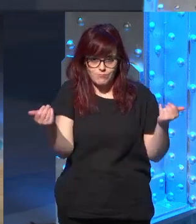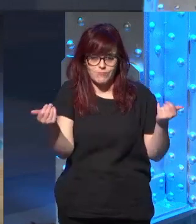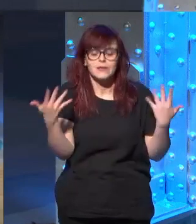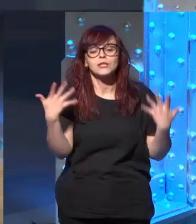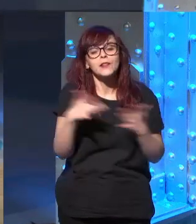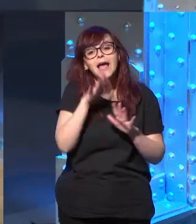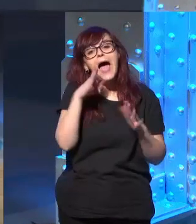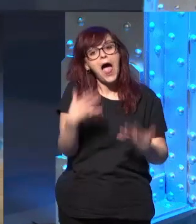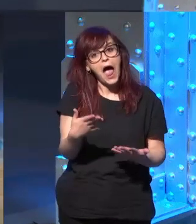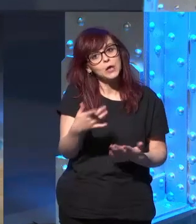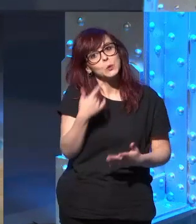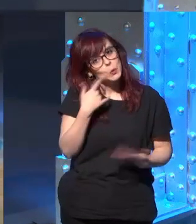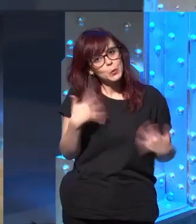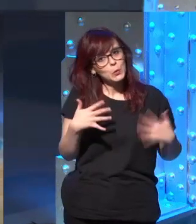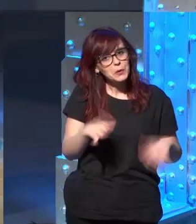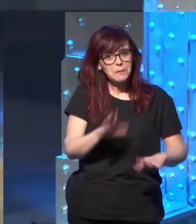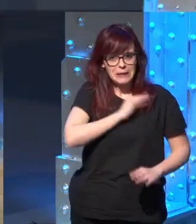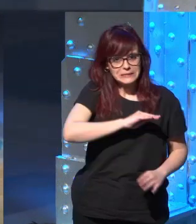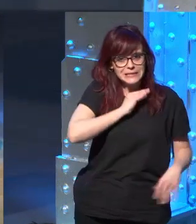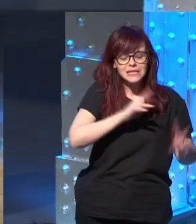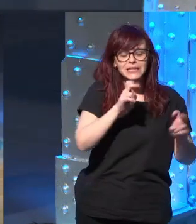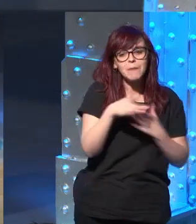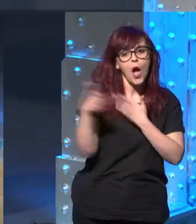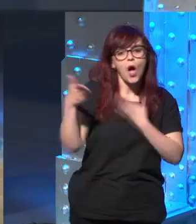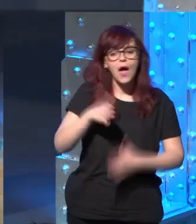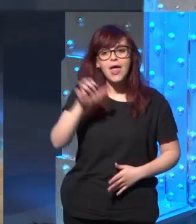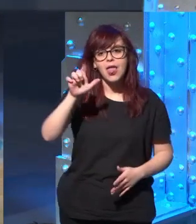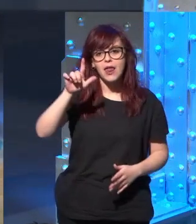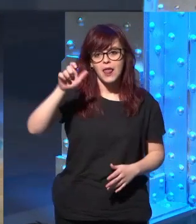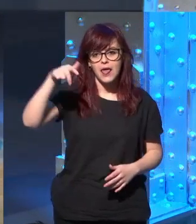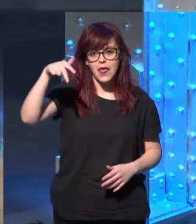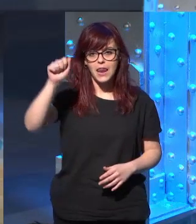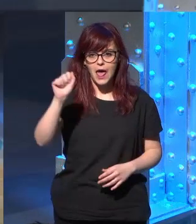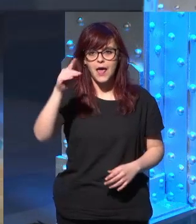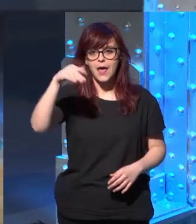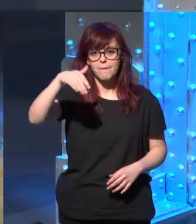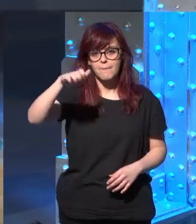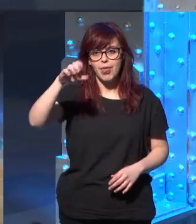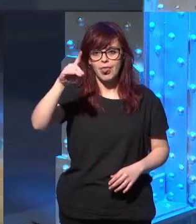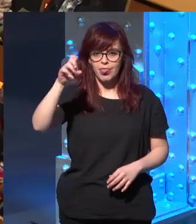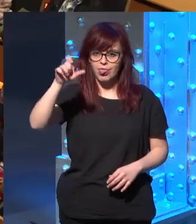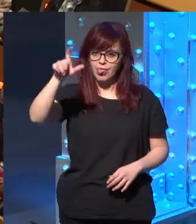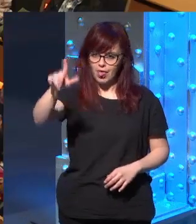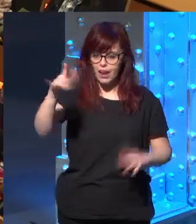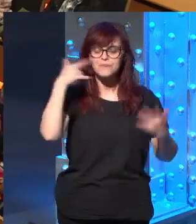Bueno, voy a invitar ya por fin a nuestra última invitada, que es Elena Medel. Acompáñanos, Elena.